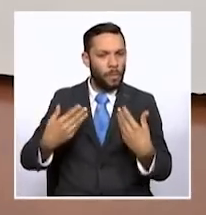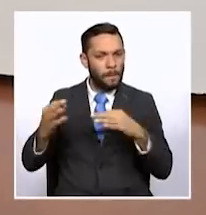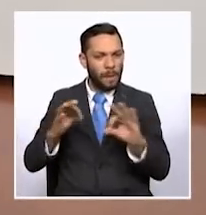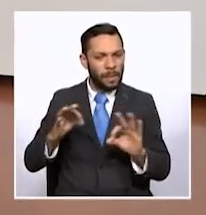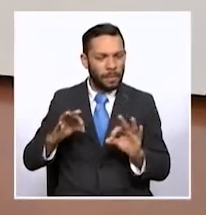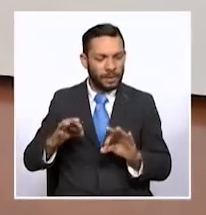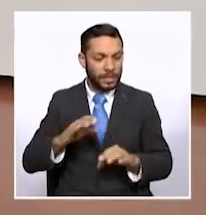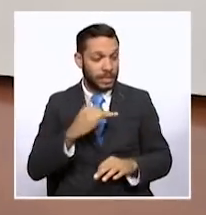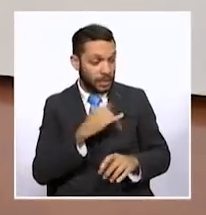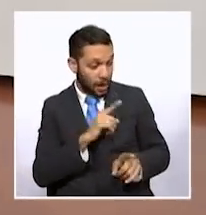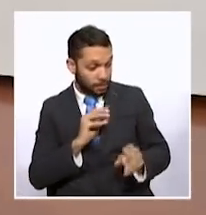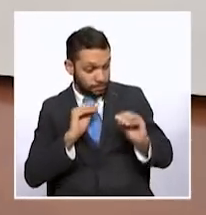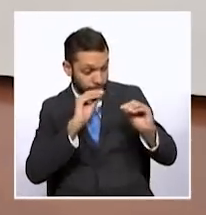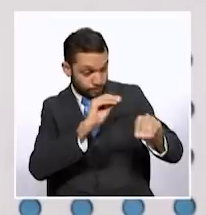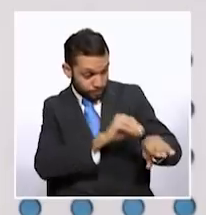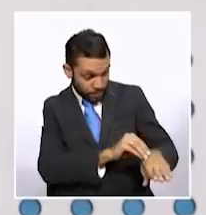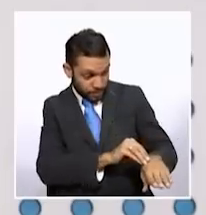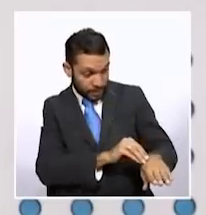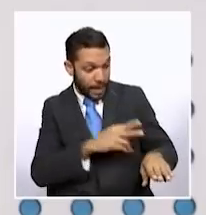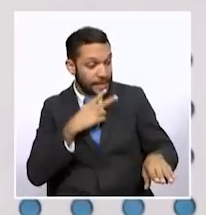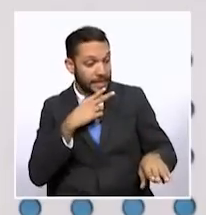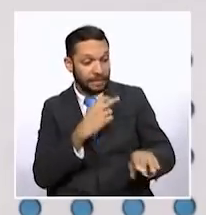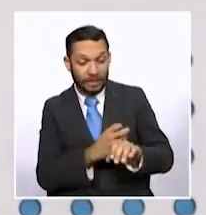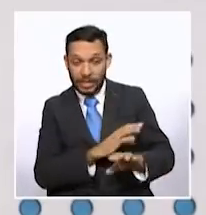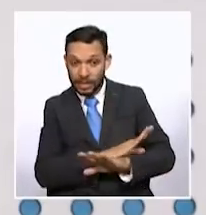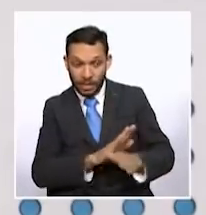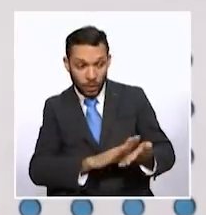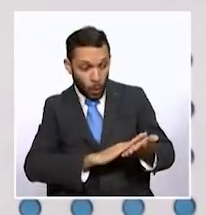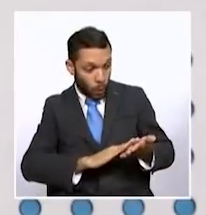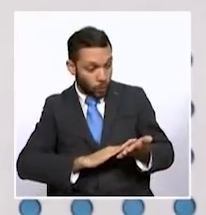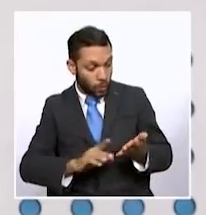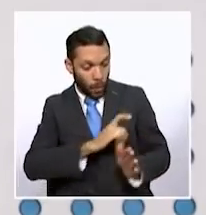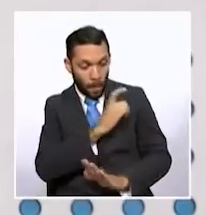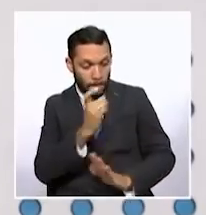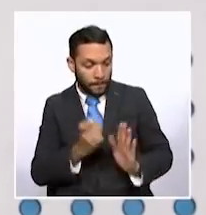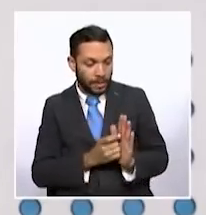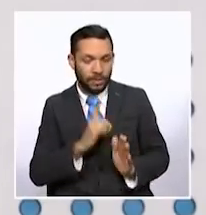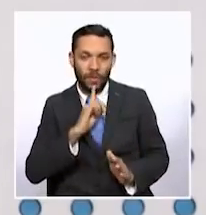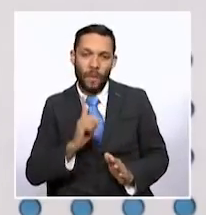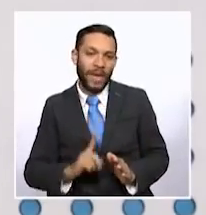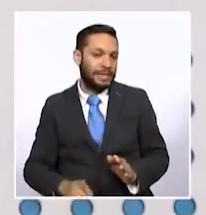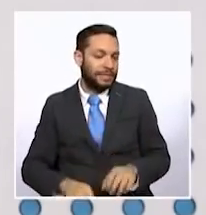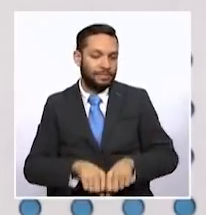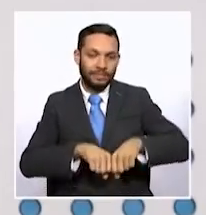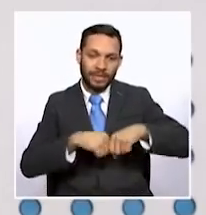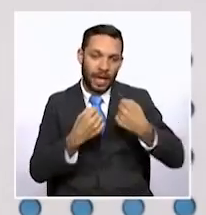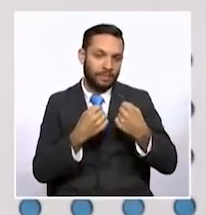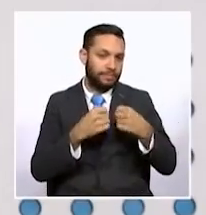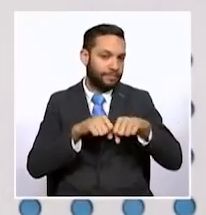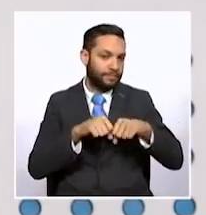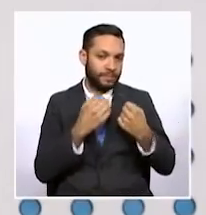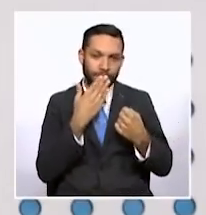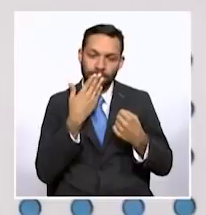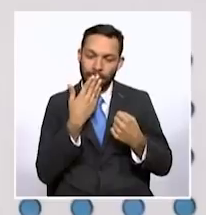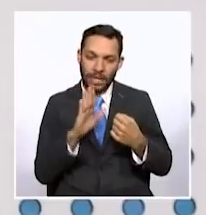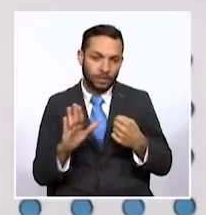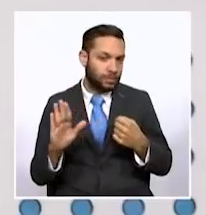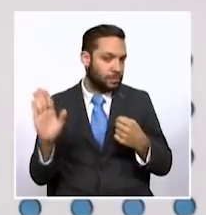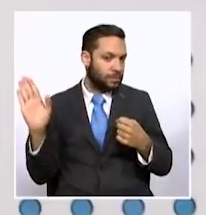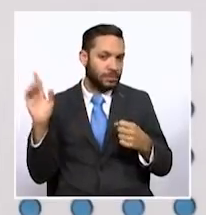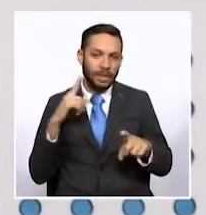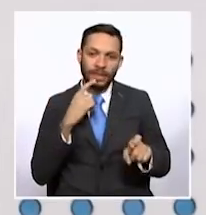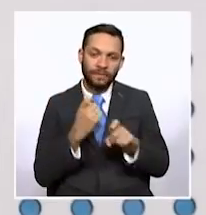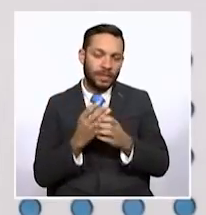de artrosis instaurado, es difícil reversarlo porque el cartílago tiene muy poca nutrición, por ende la recuperación es muy difícil. Entonces estos